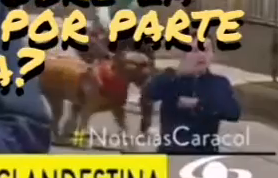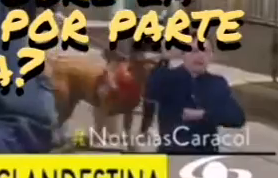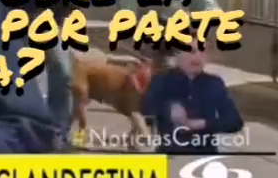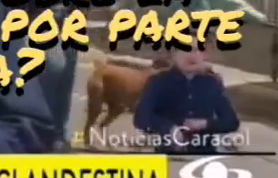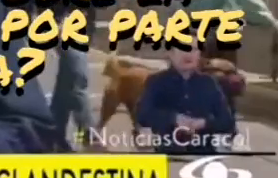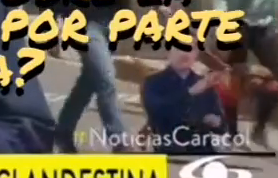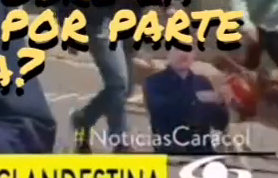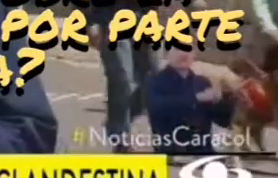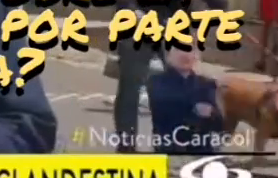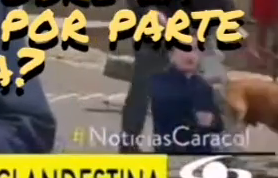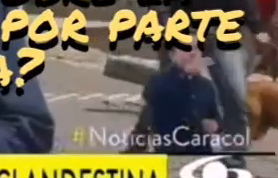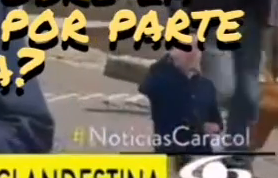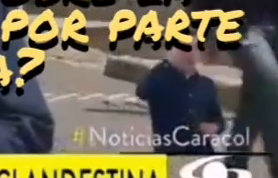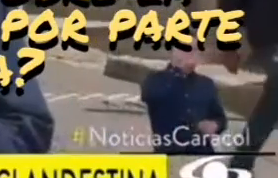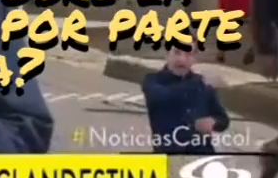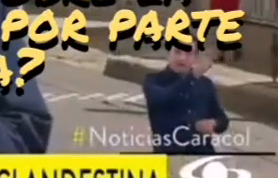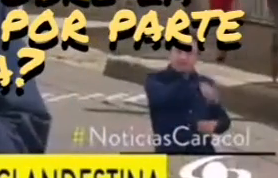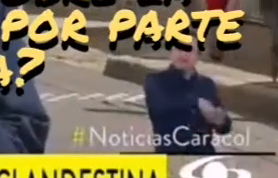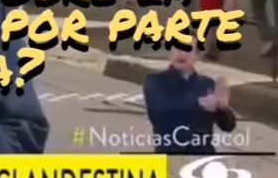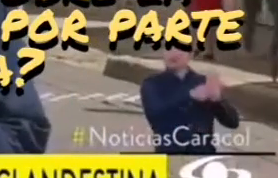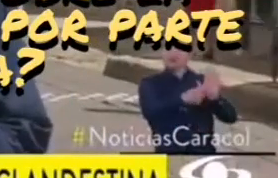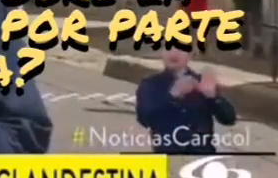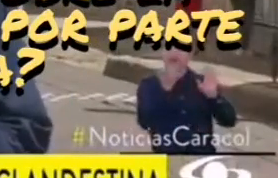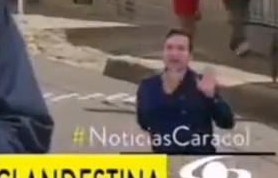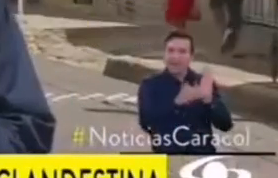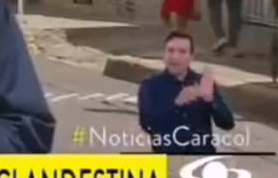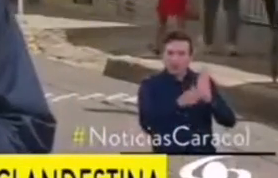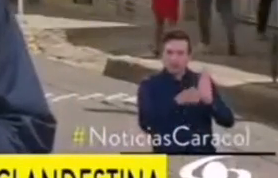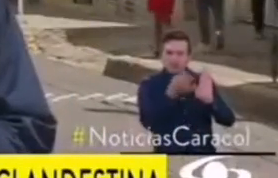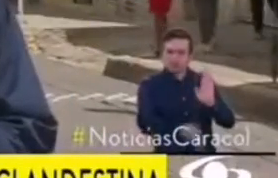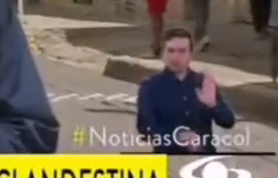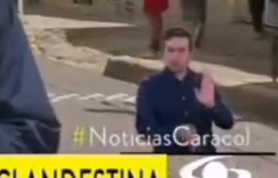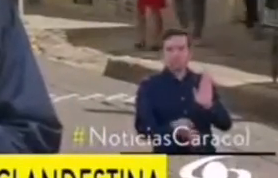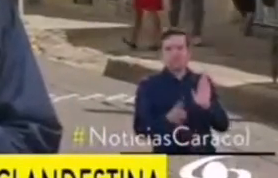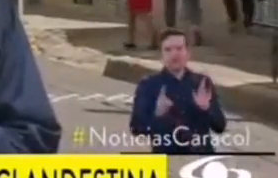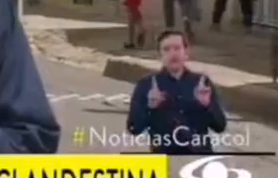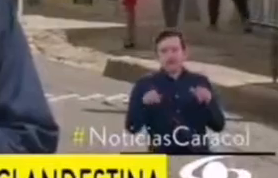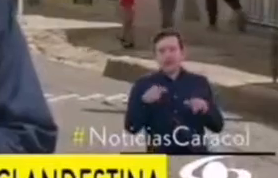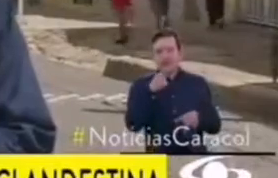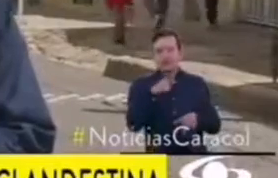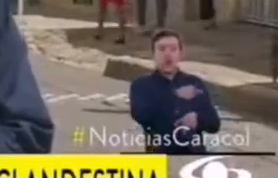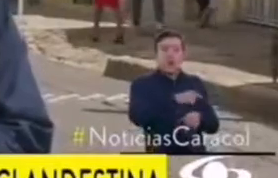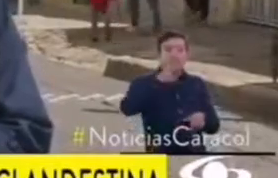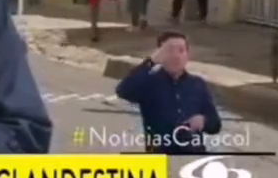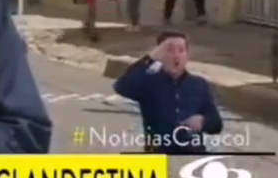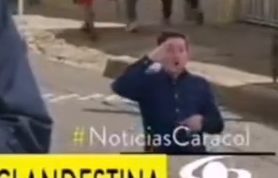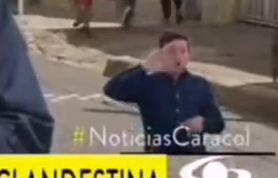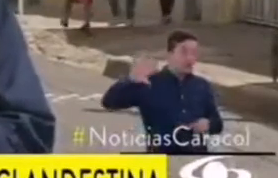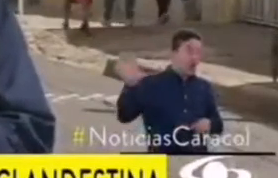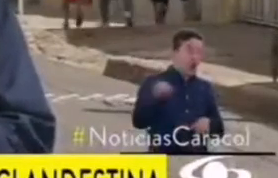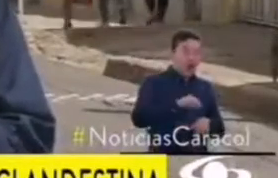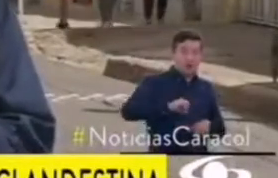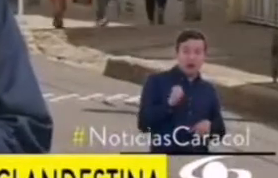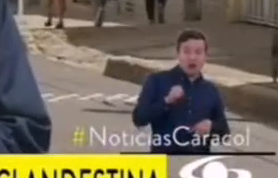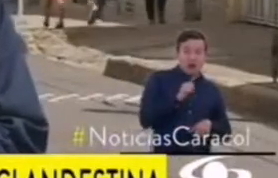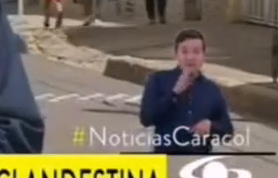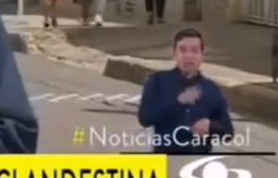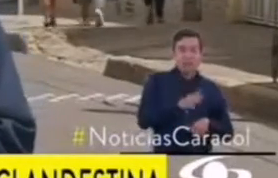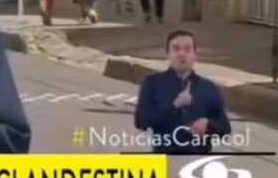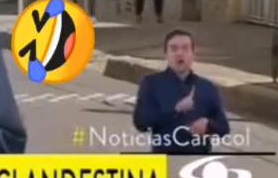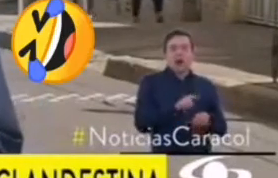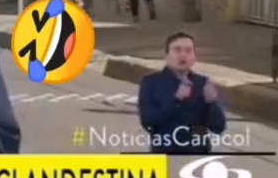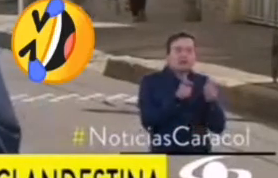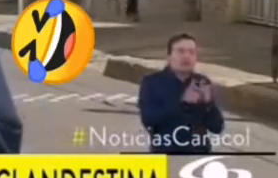quiere poner el ejemplo en la capital. También aseguró que es una mínima parte de estos policías que incumplen con las normas, que la mayoría